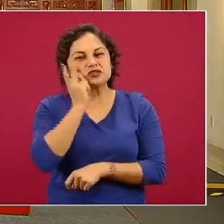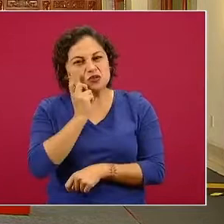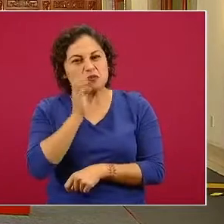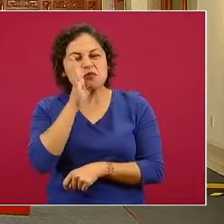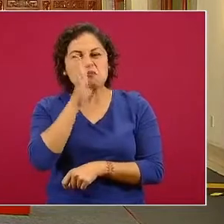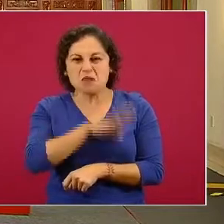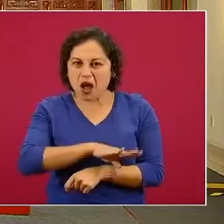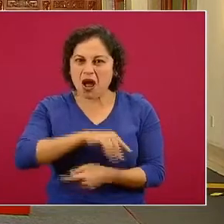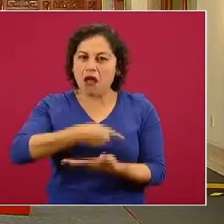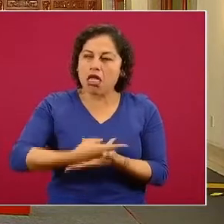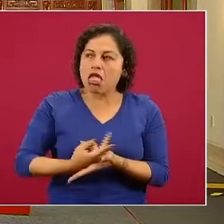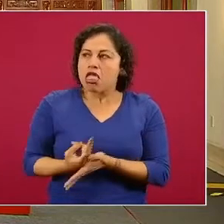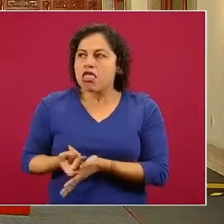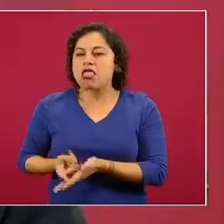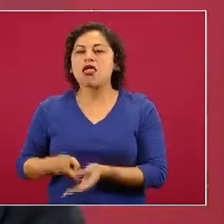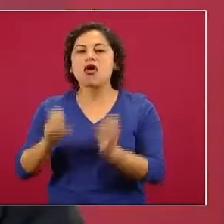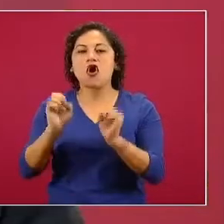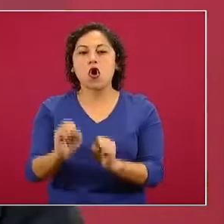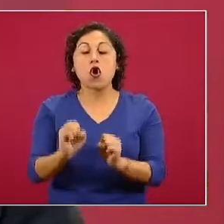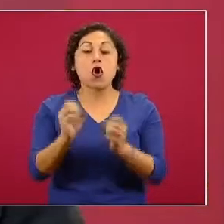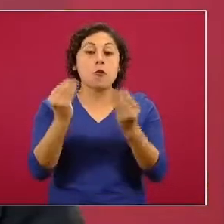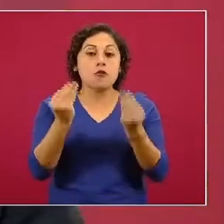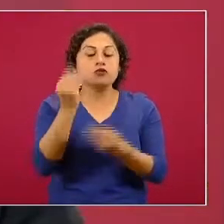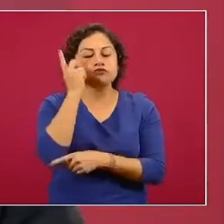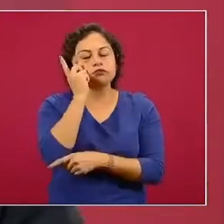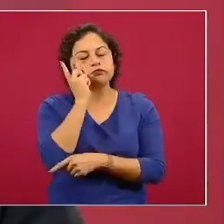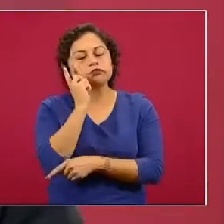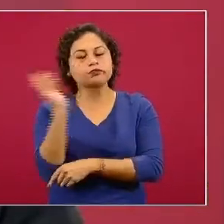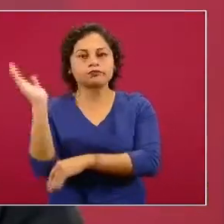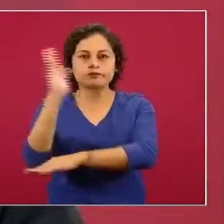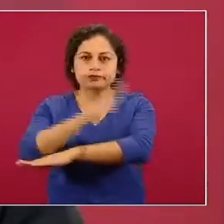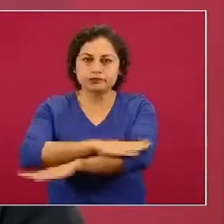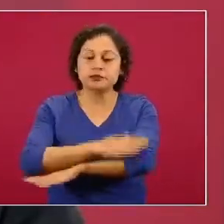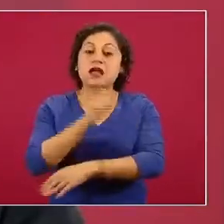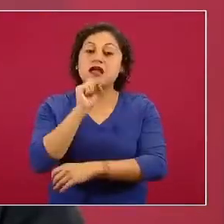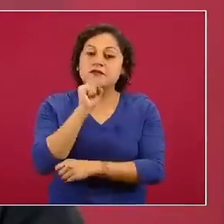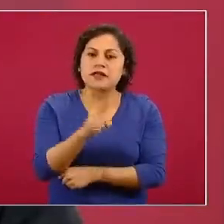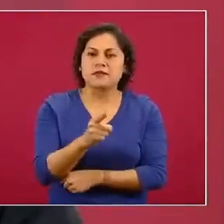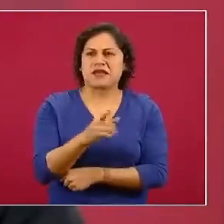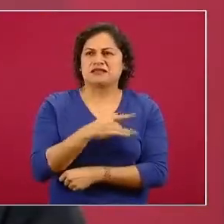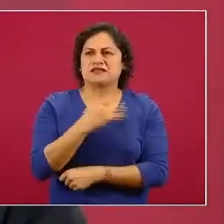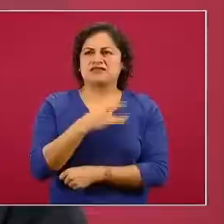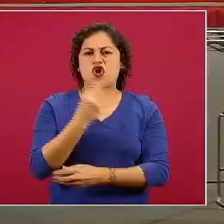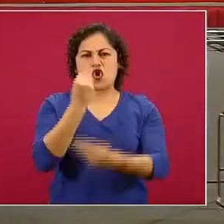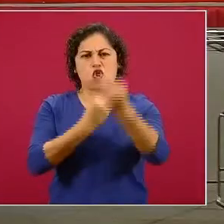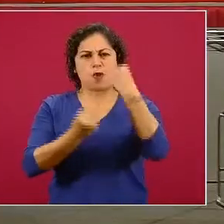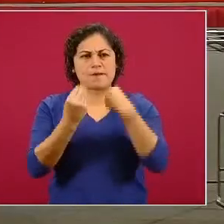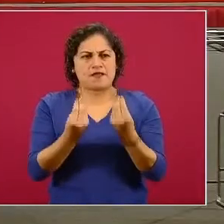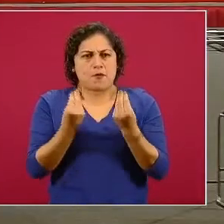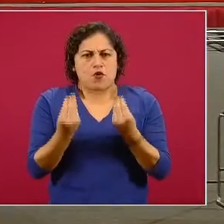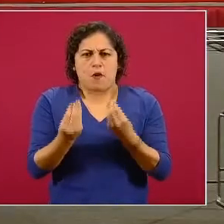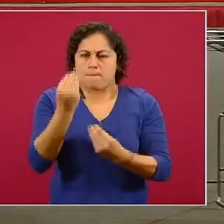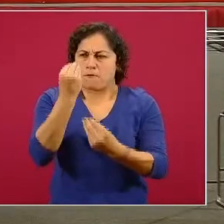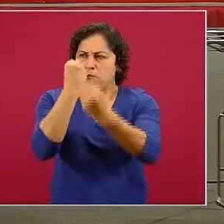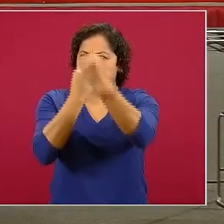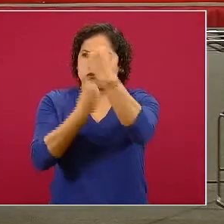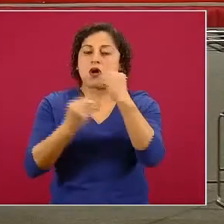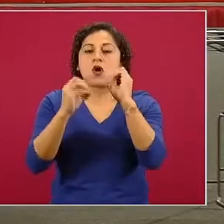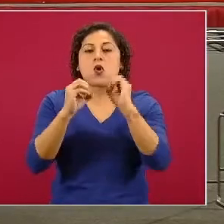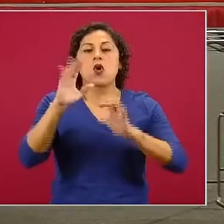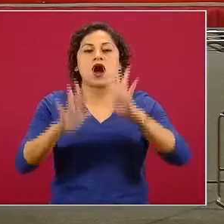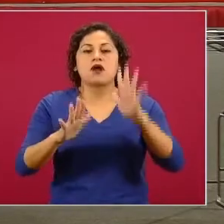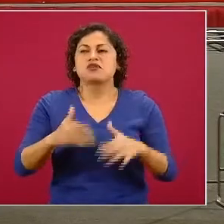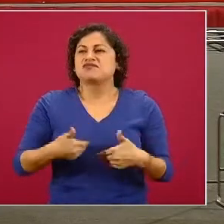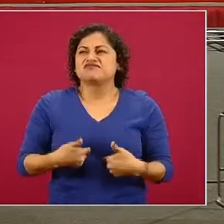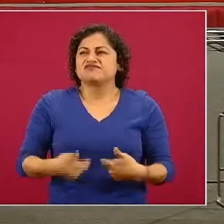poco o intercalados, es una alteración en los patrones de alimentación también, de repente comen mucho, de repente comen poquito o se